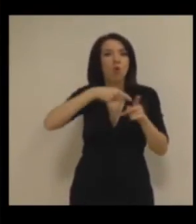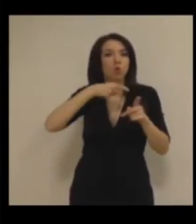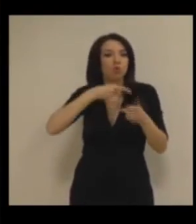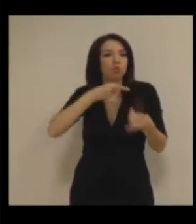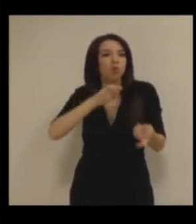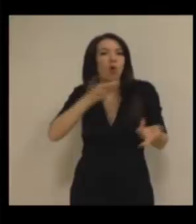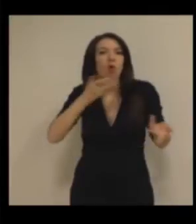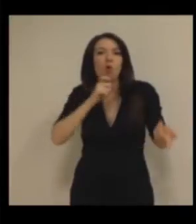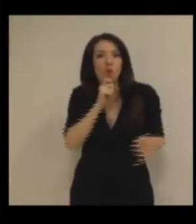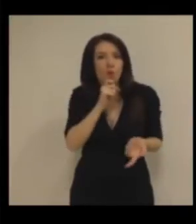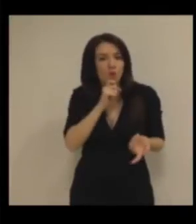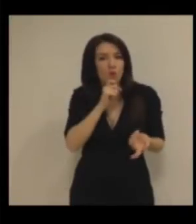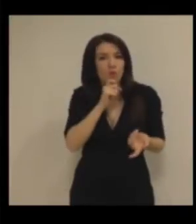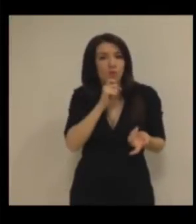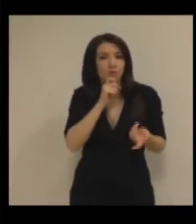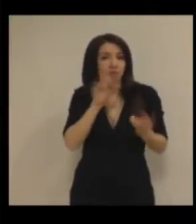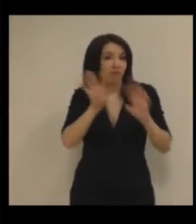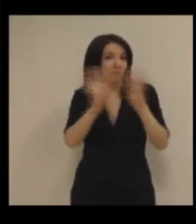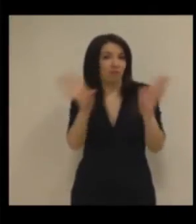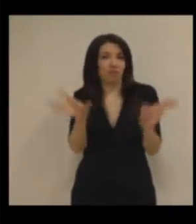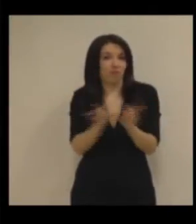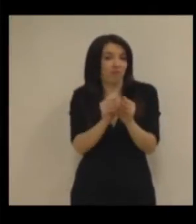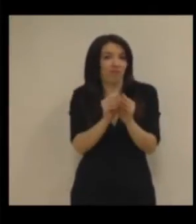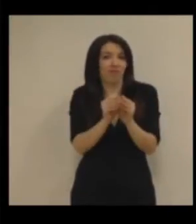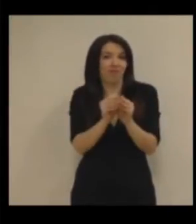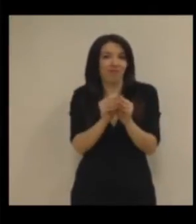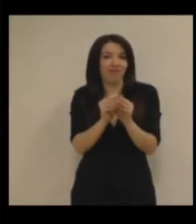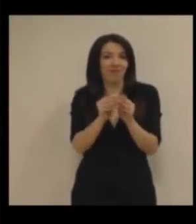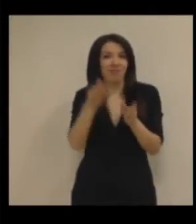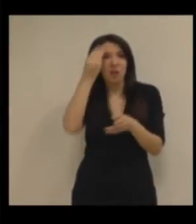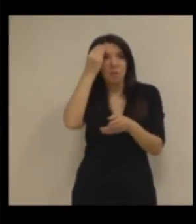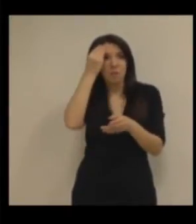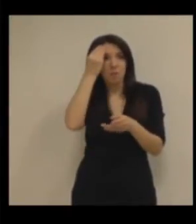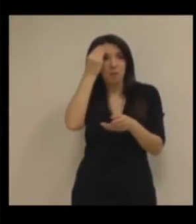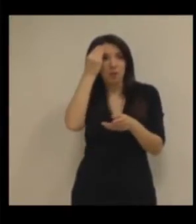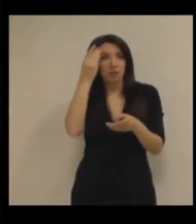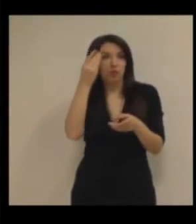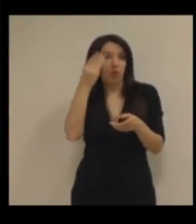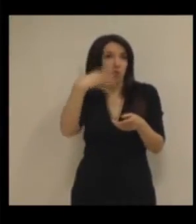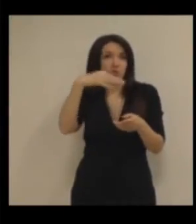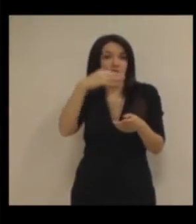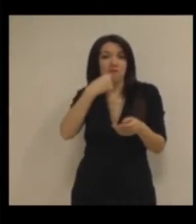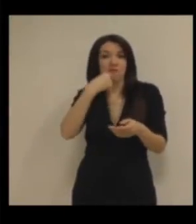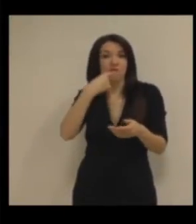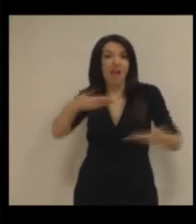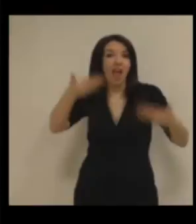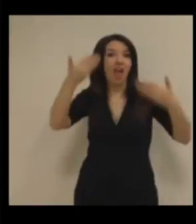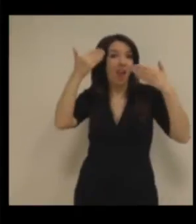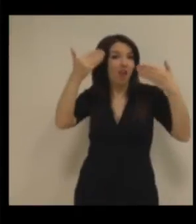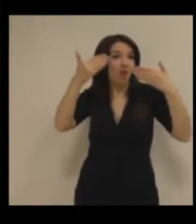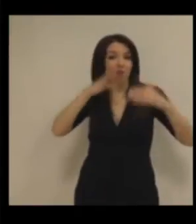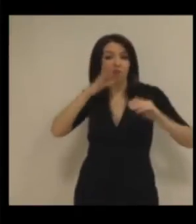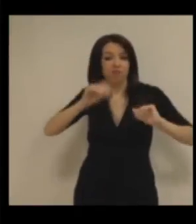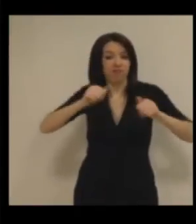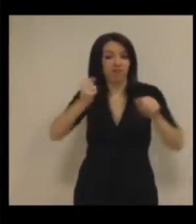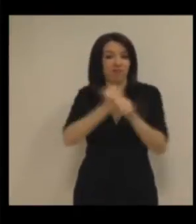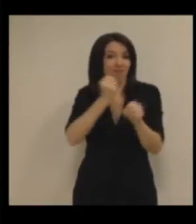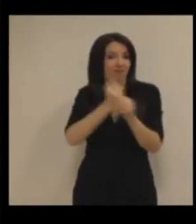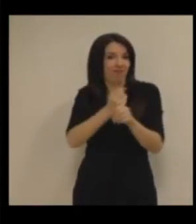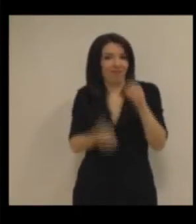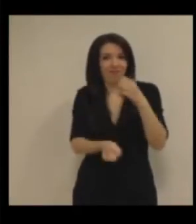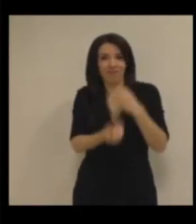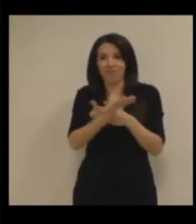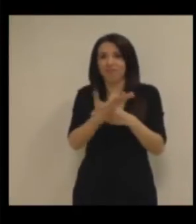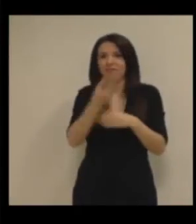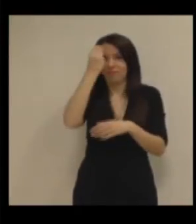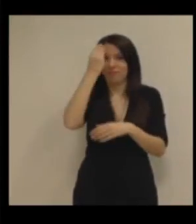cómo hacer uso de ellas. Y en definitiva, yo creo que lo único que me cabe es daros la enhorabuena por acometer esta iniciativa. Creo